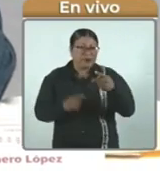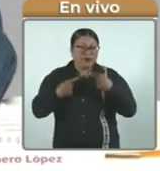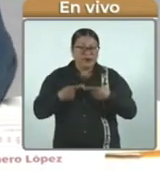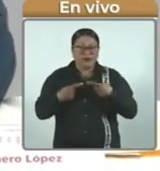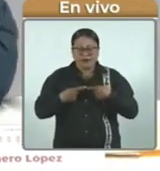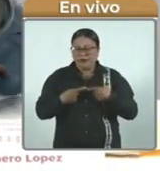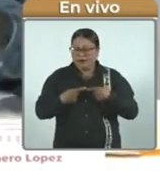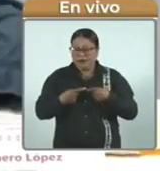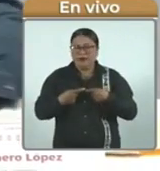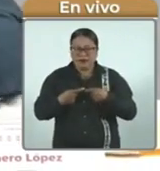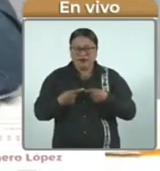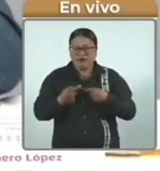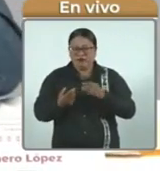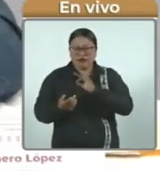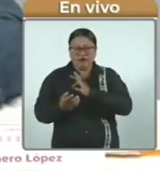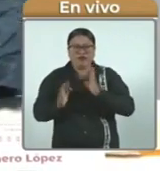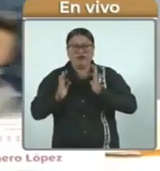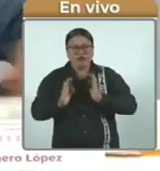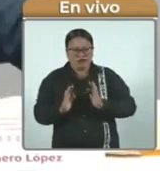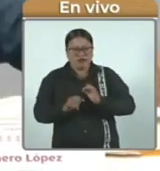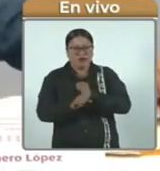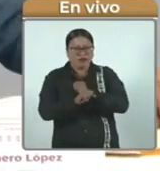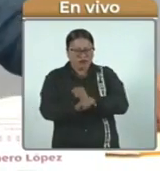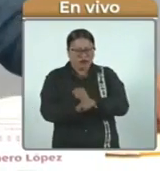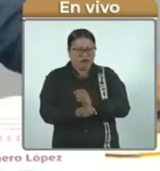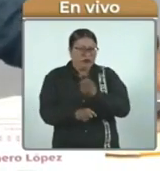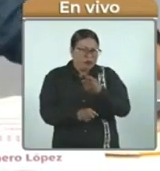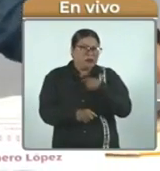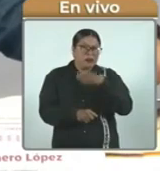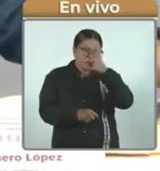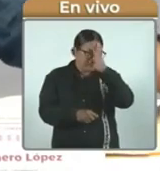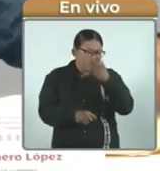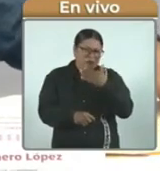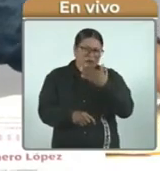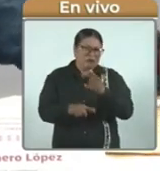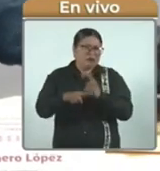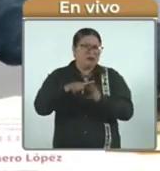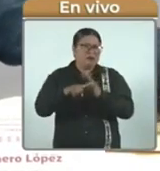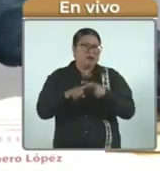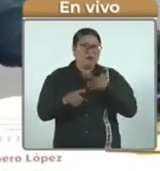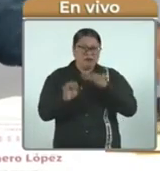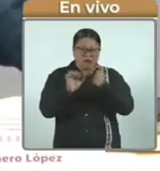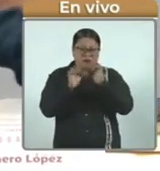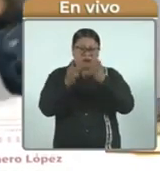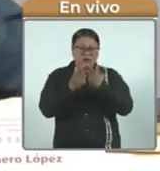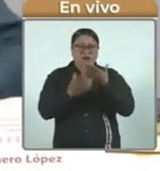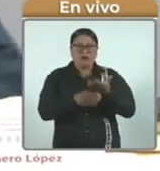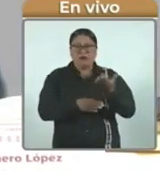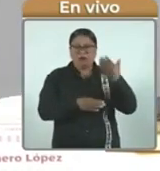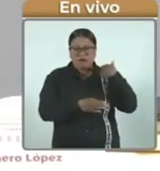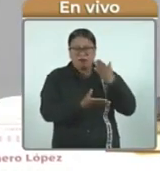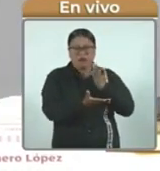segura. Y yo creo que hay una cuestión muy positiva. Miren, yo fui a la central de abastos,